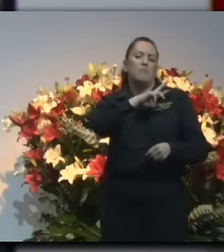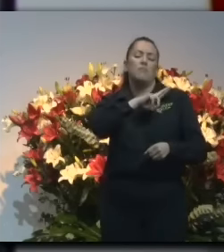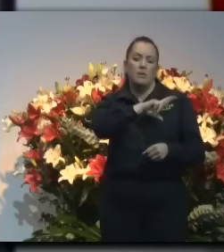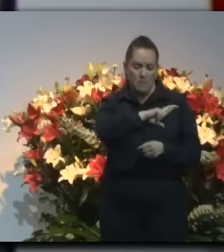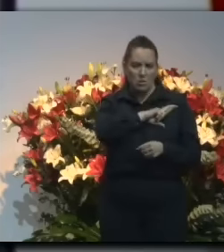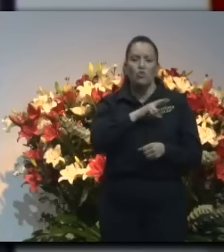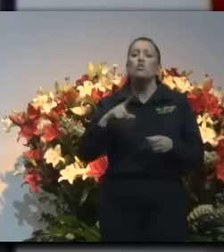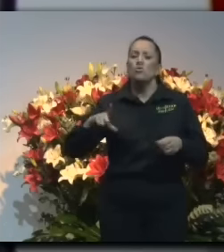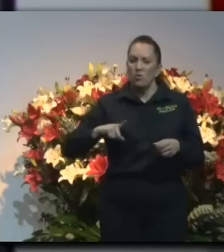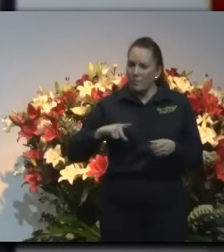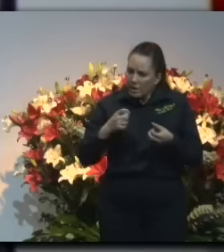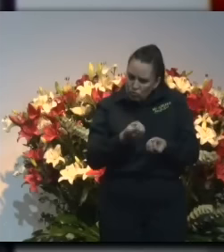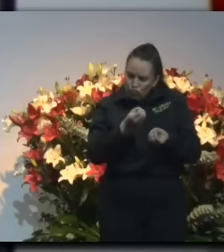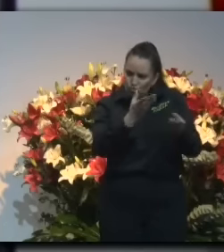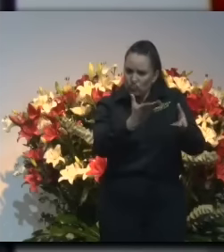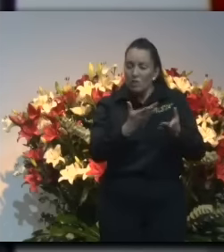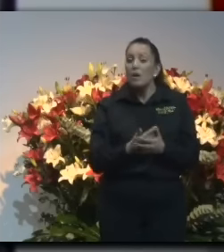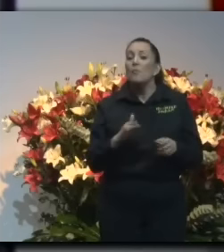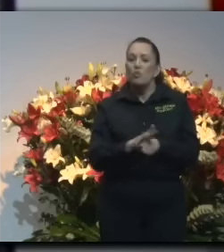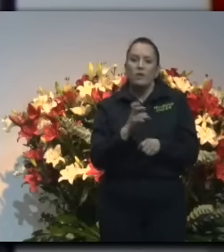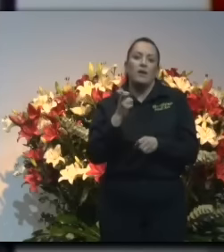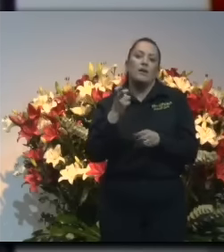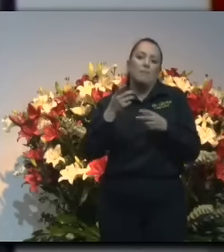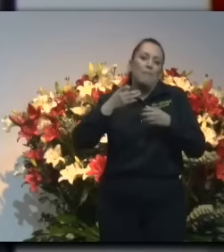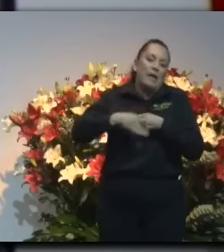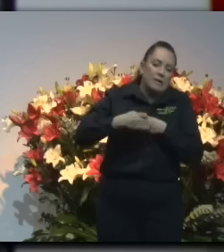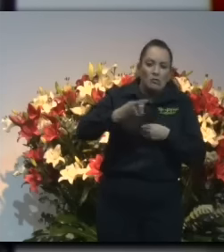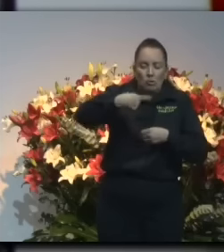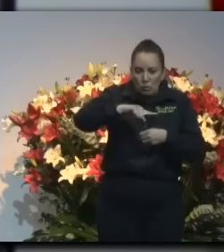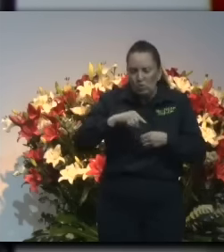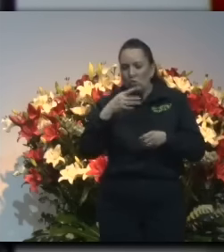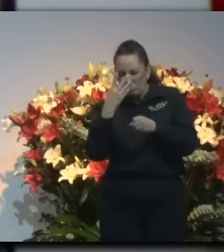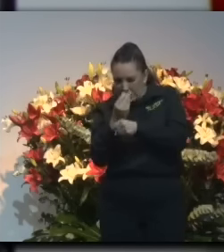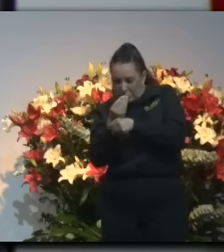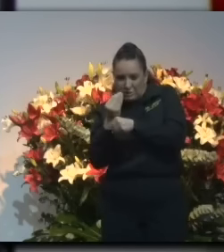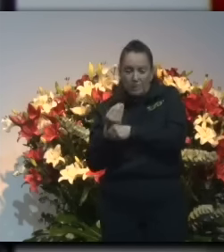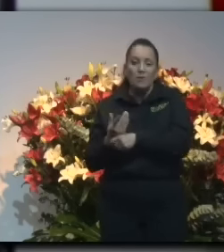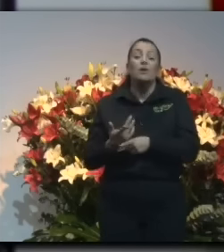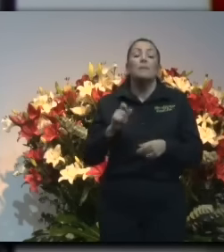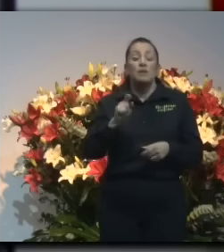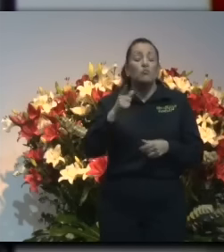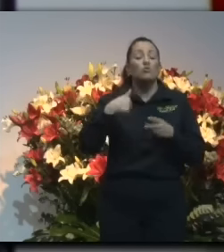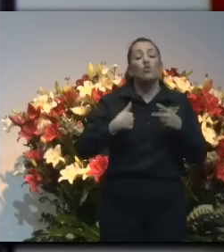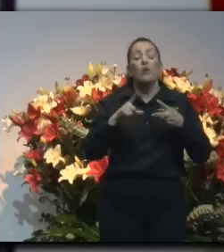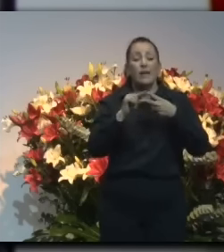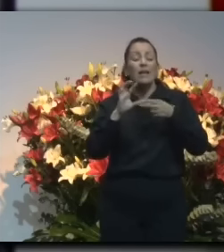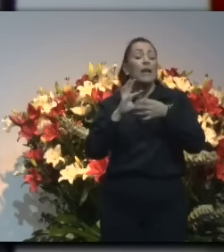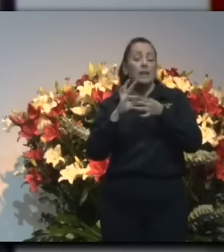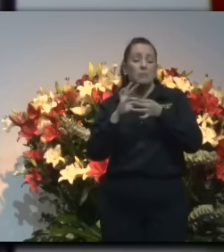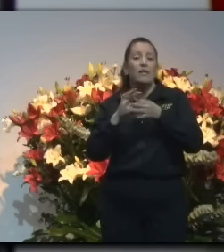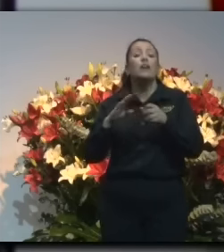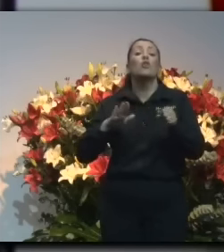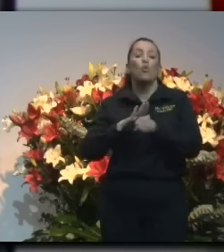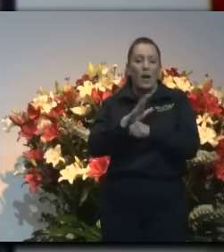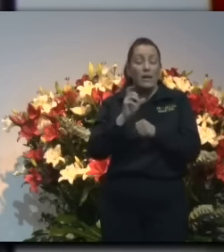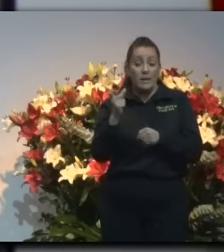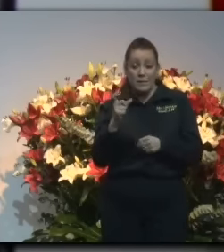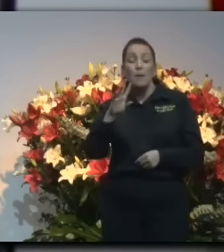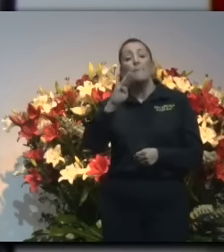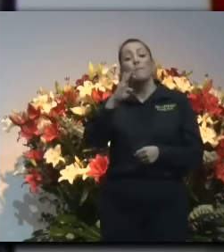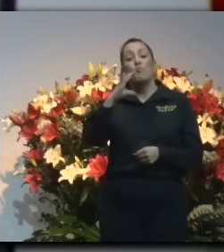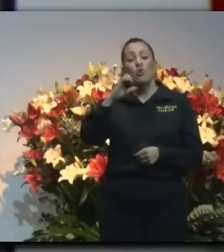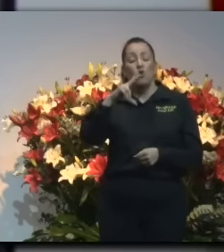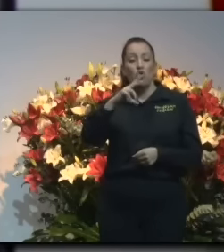que reconstruimos, porque no podemos seguir dejando a las personas sin salud. Hablé de blockchain, que es un mecanismo muy interesante